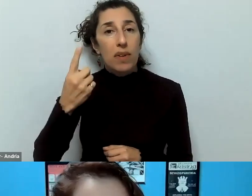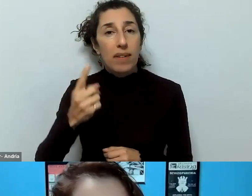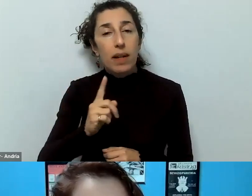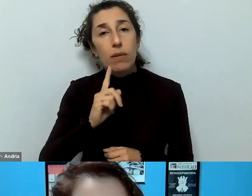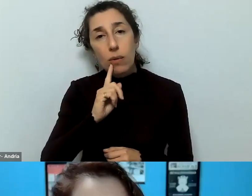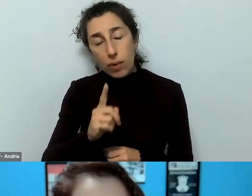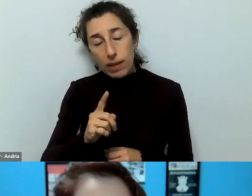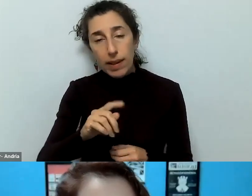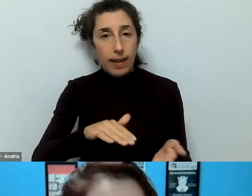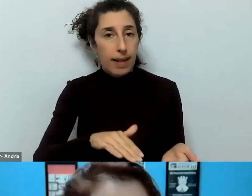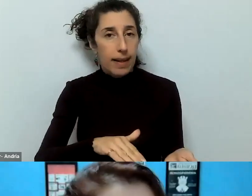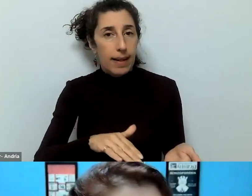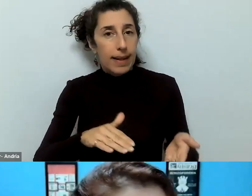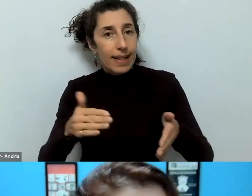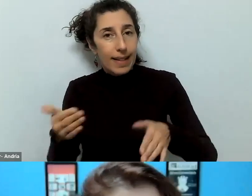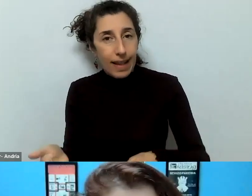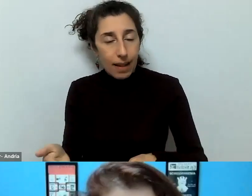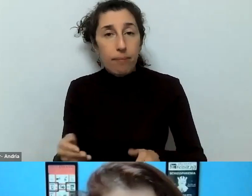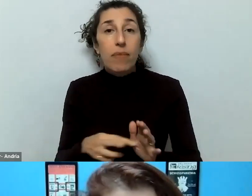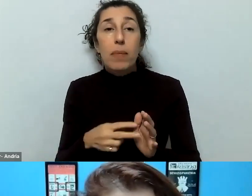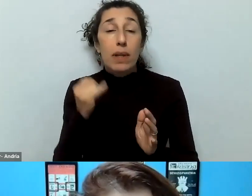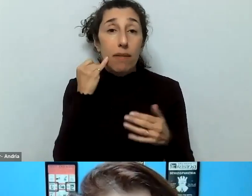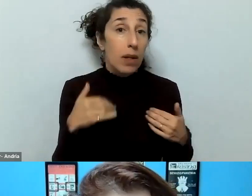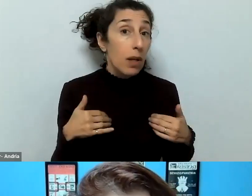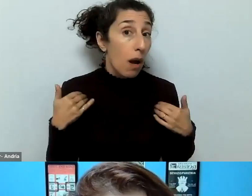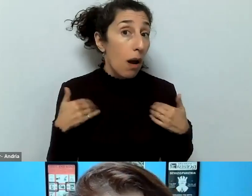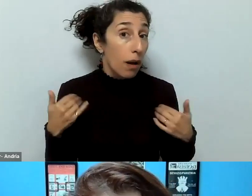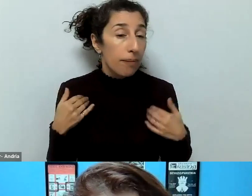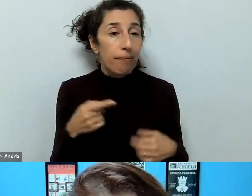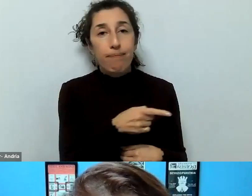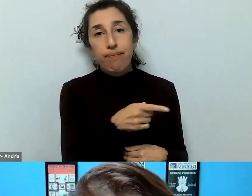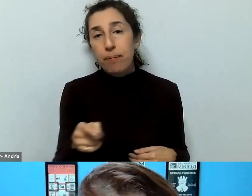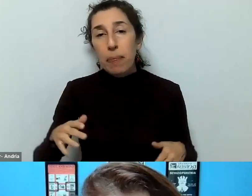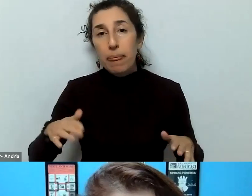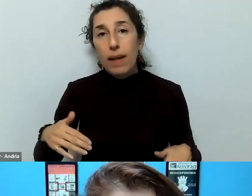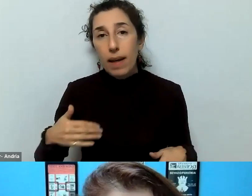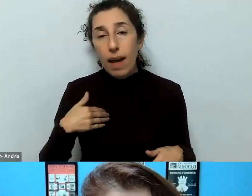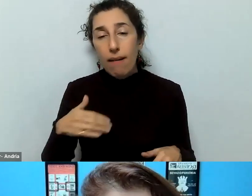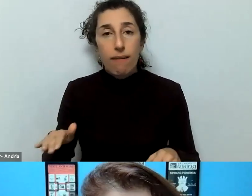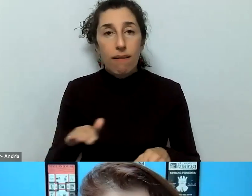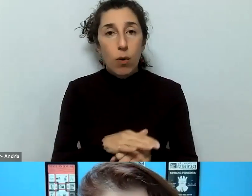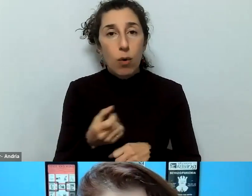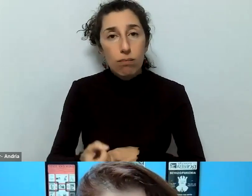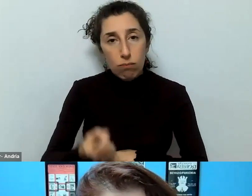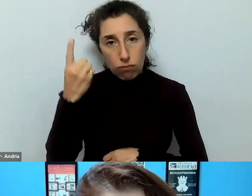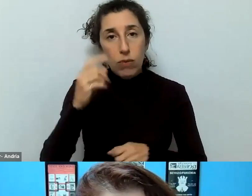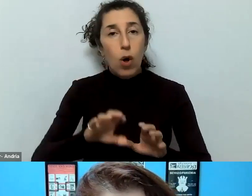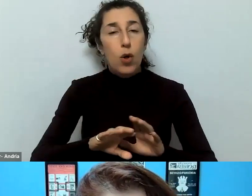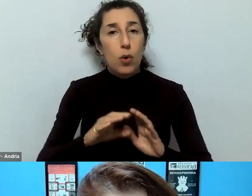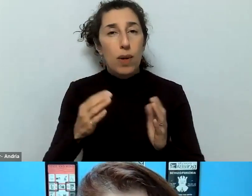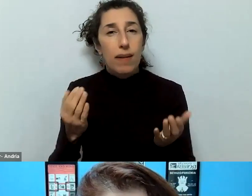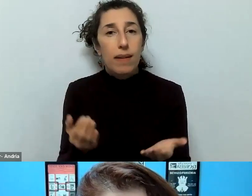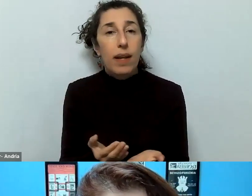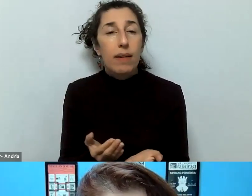envoltimiento es difícil. Estamos hablando de alguien muy, muy joven. A lo mejor no tiene el entendimiento